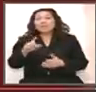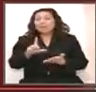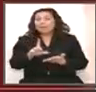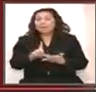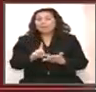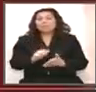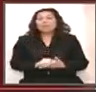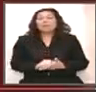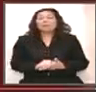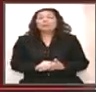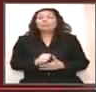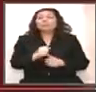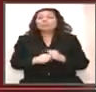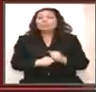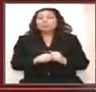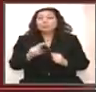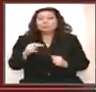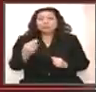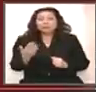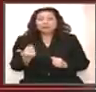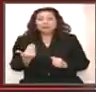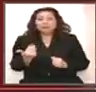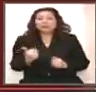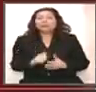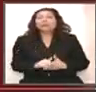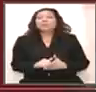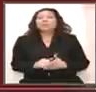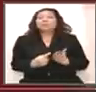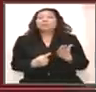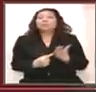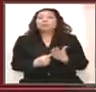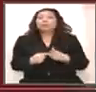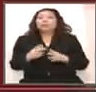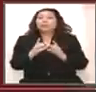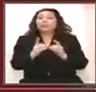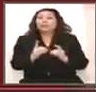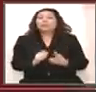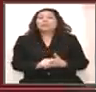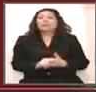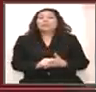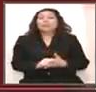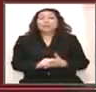Lima. En el año 2015 se asistió técnicamente a los distritos de